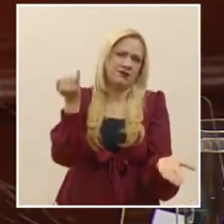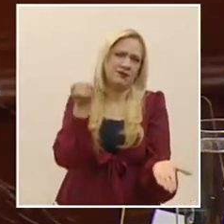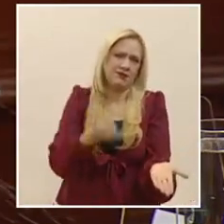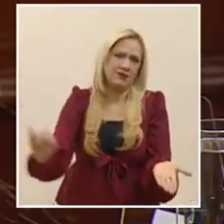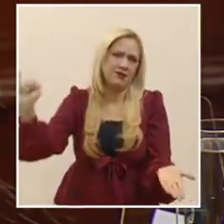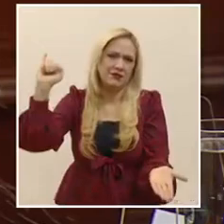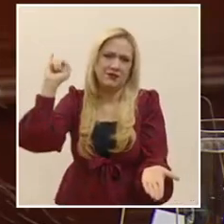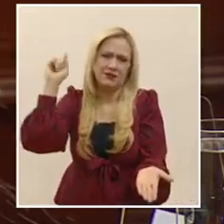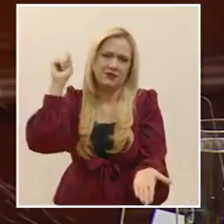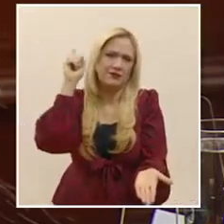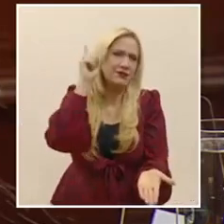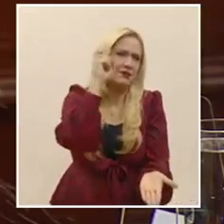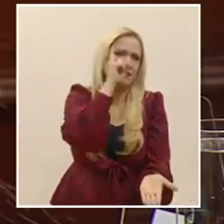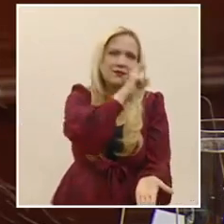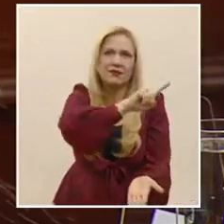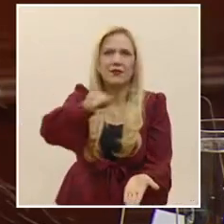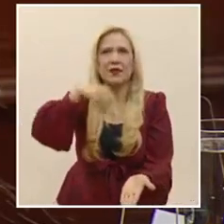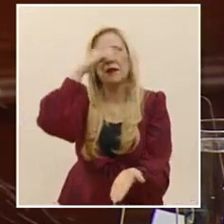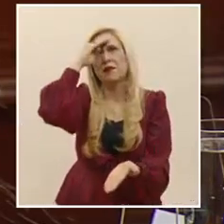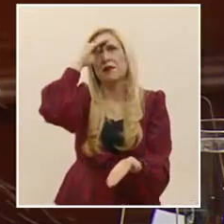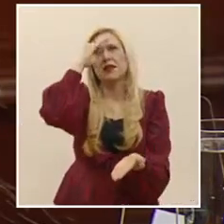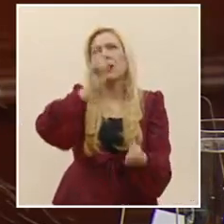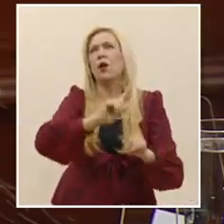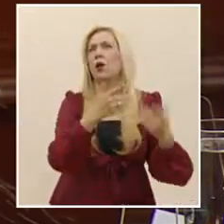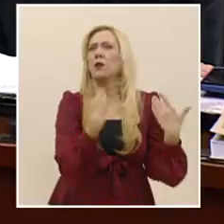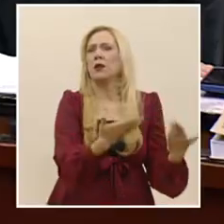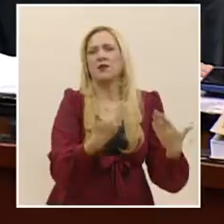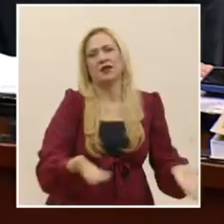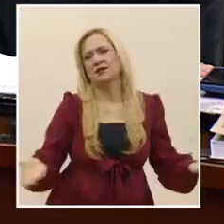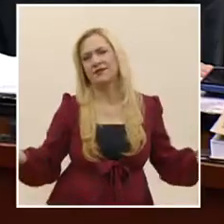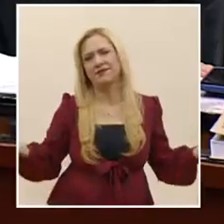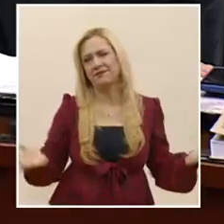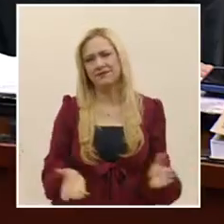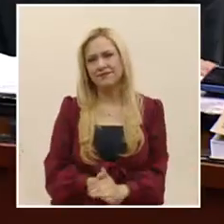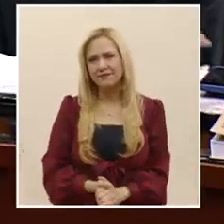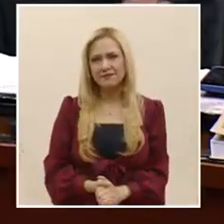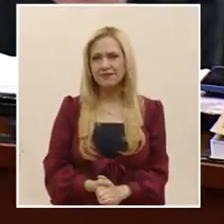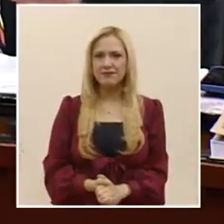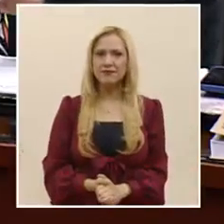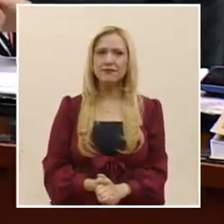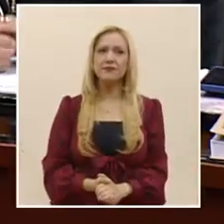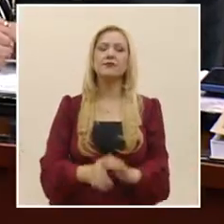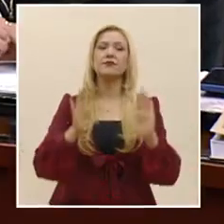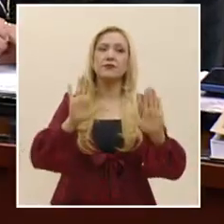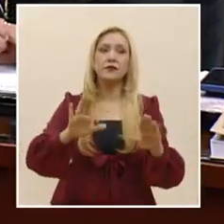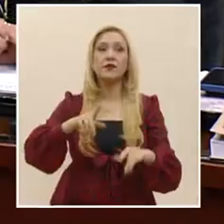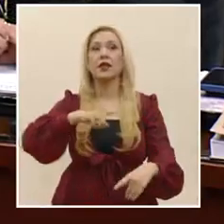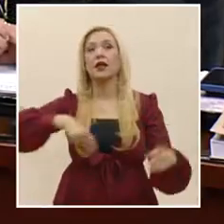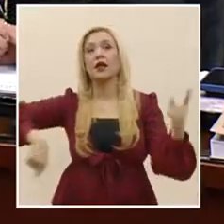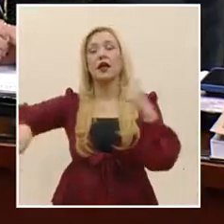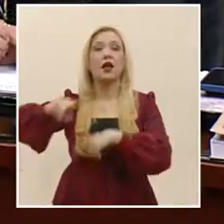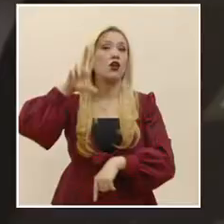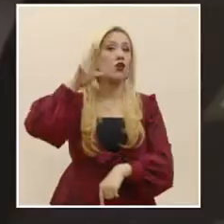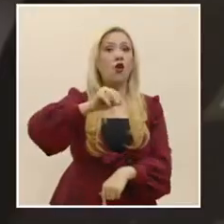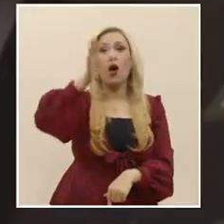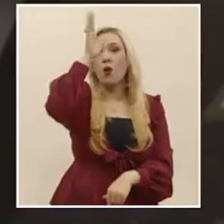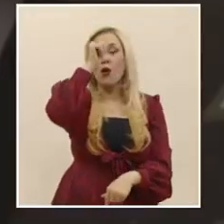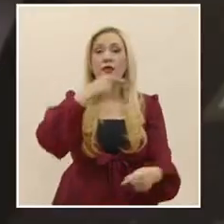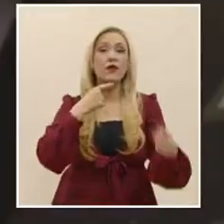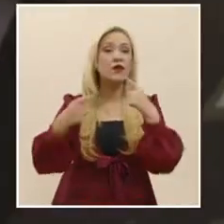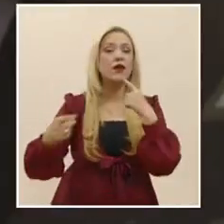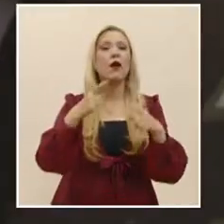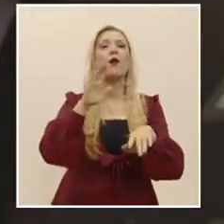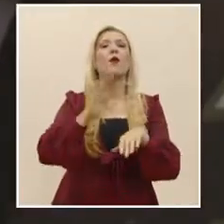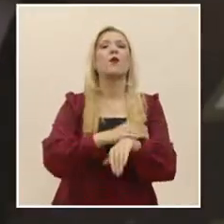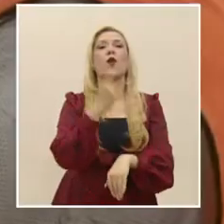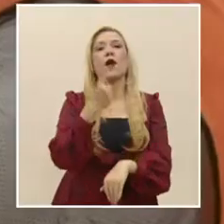difícil o muy ingenuo en todo sentido. Otro argumento de quienes votaron por la invalidez fue que un